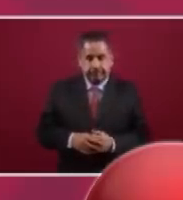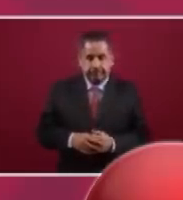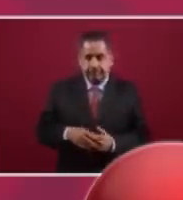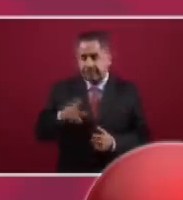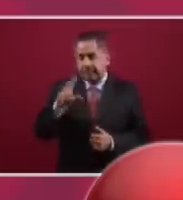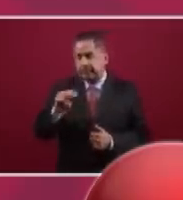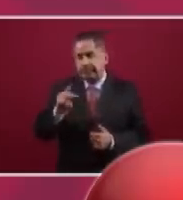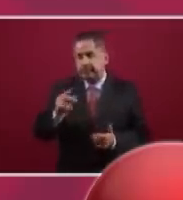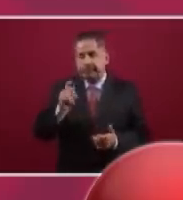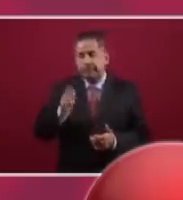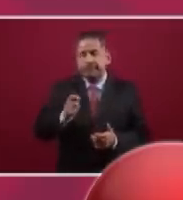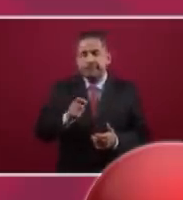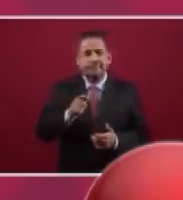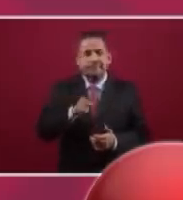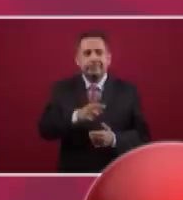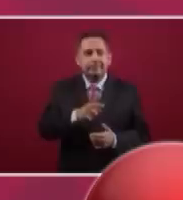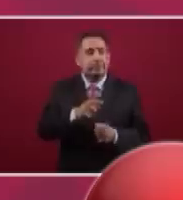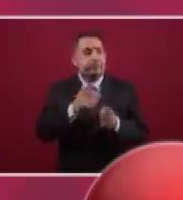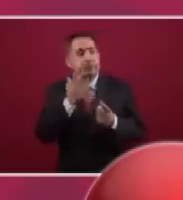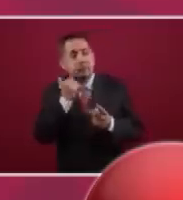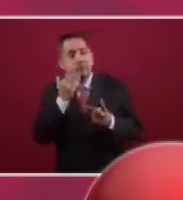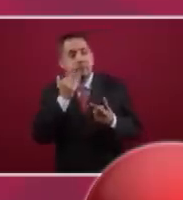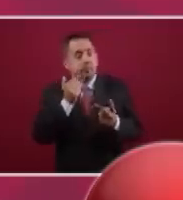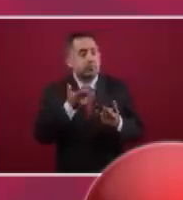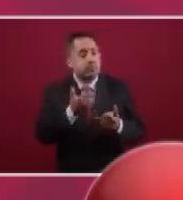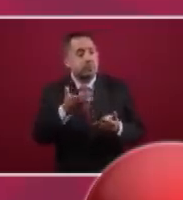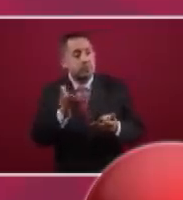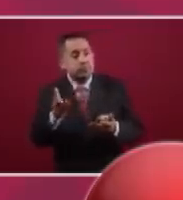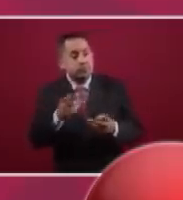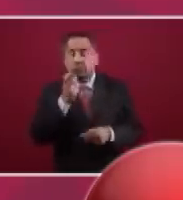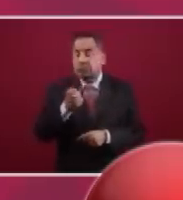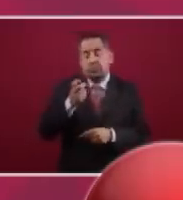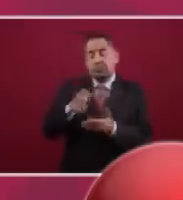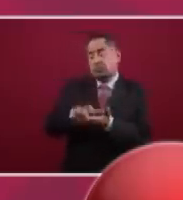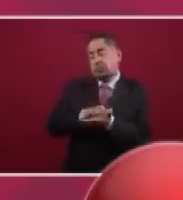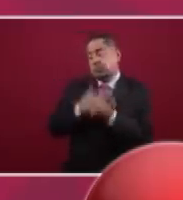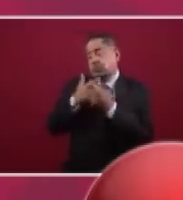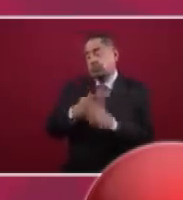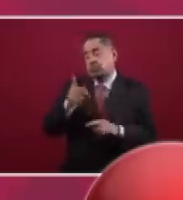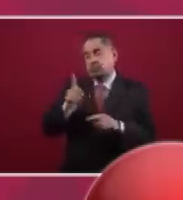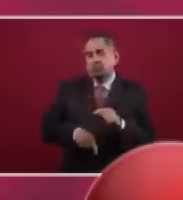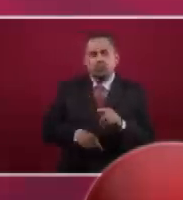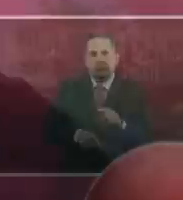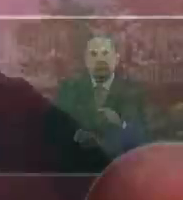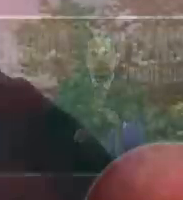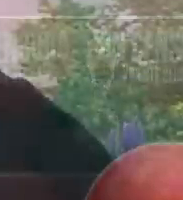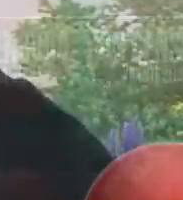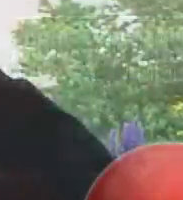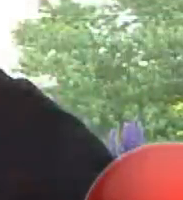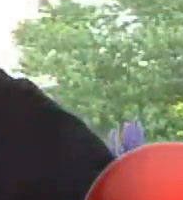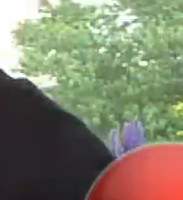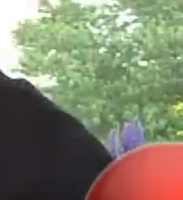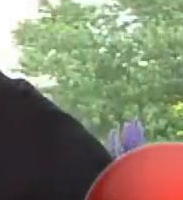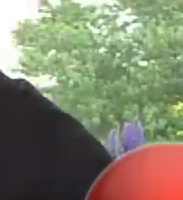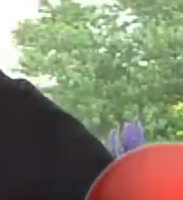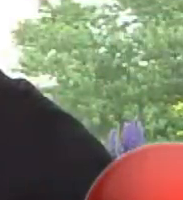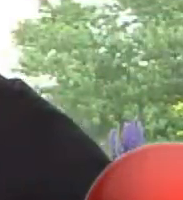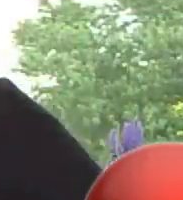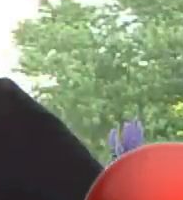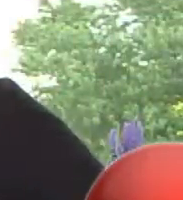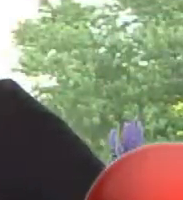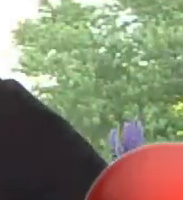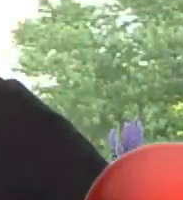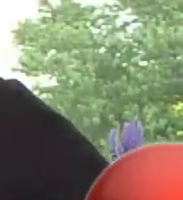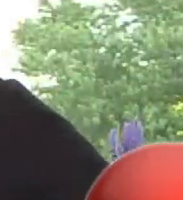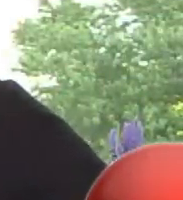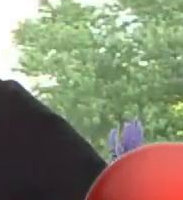no tiene nada que ver con despedir trabajadores. Bueno, ahí está lo que declara en la mañanera el